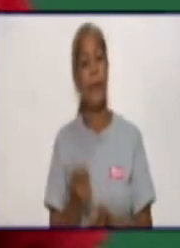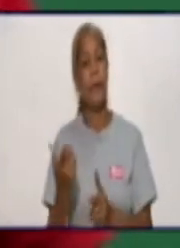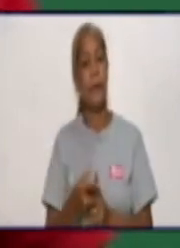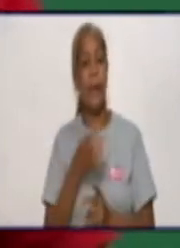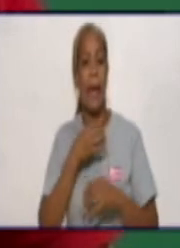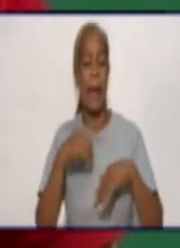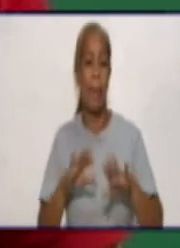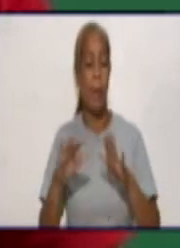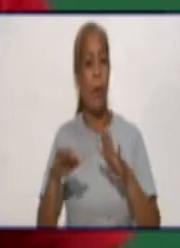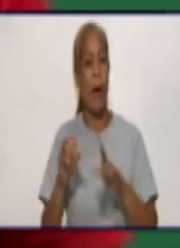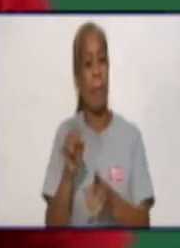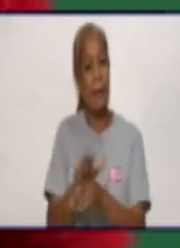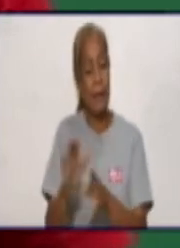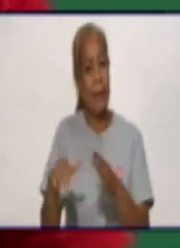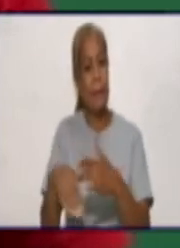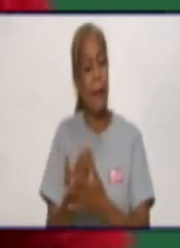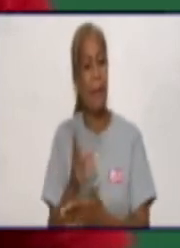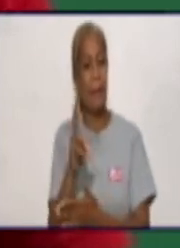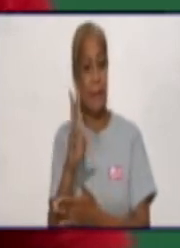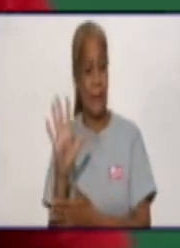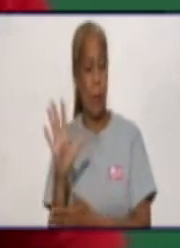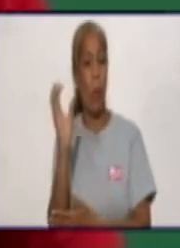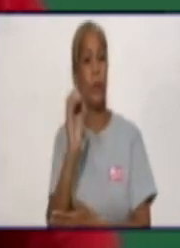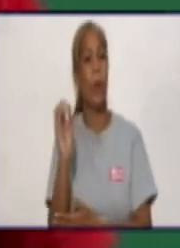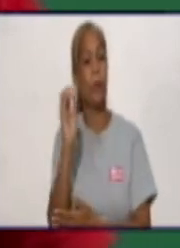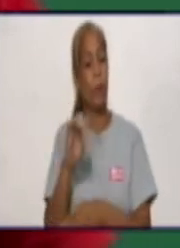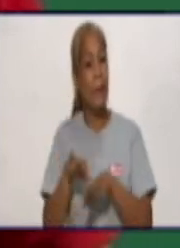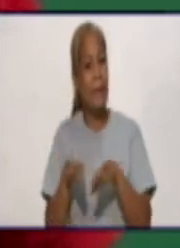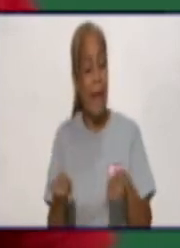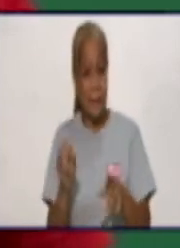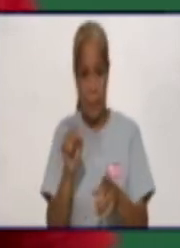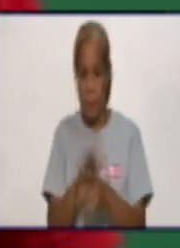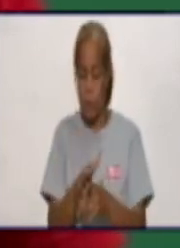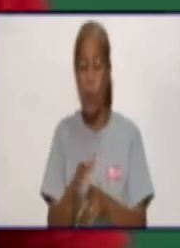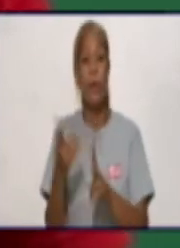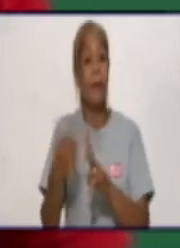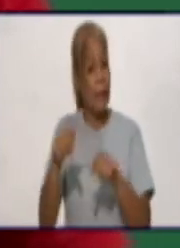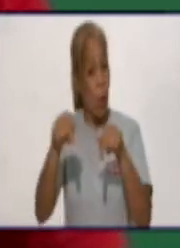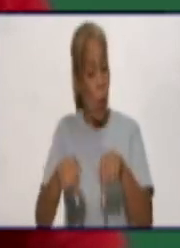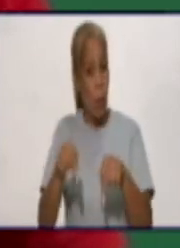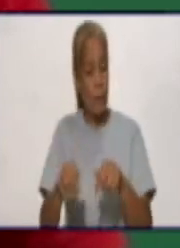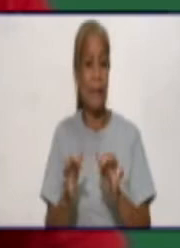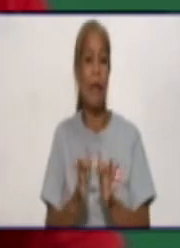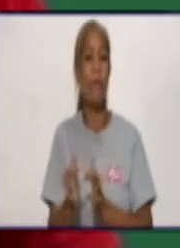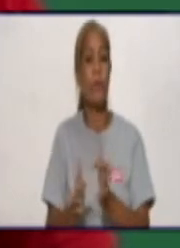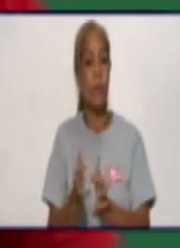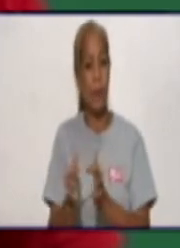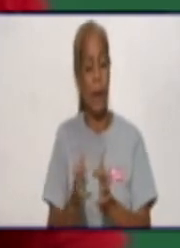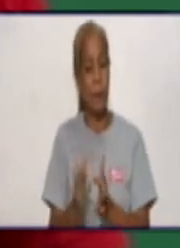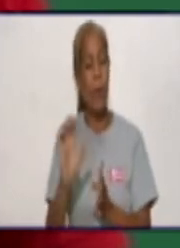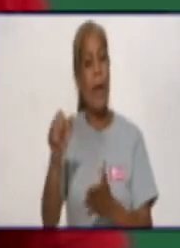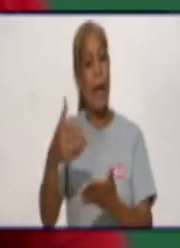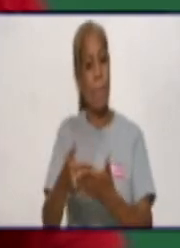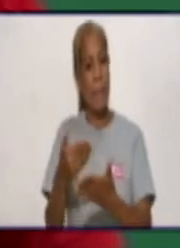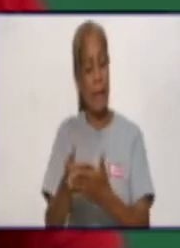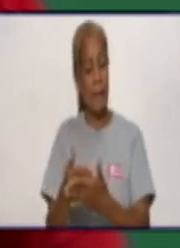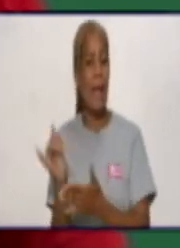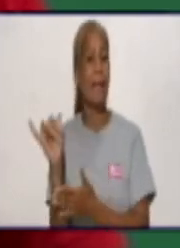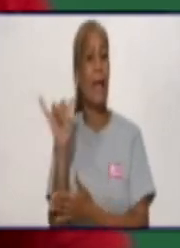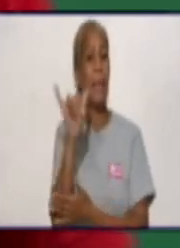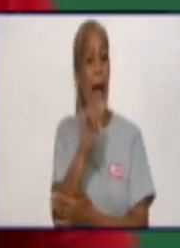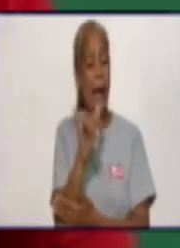a partir del día 25 de octubre se restableció ya y está funcionando y los servicios que presta la empresa viajen decir con la venta